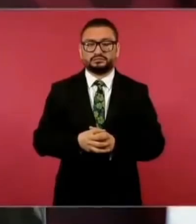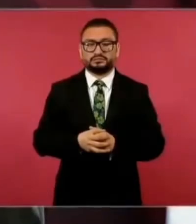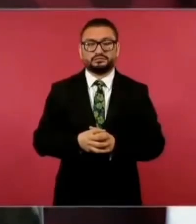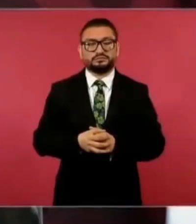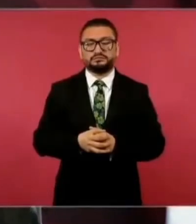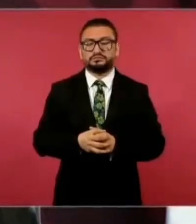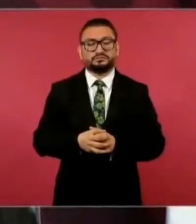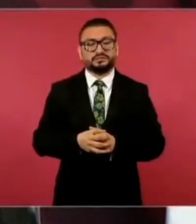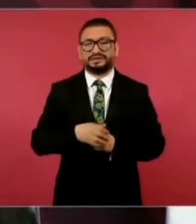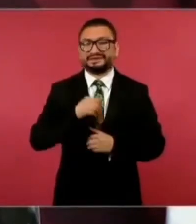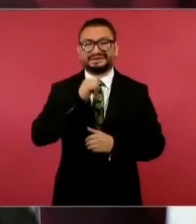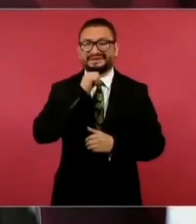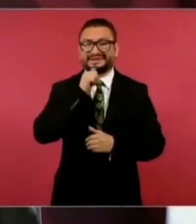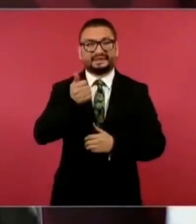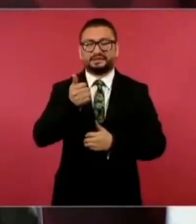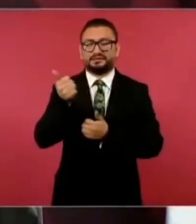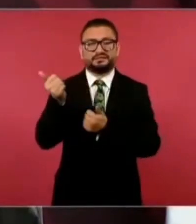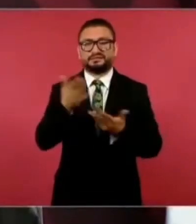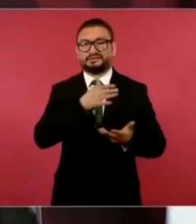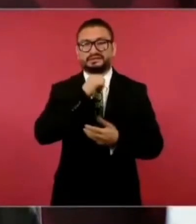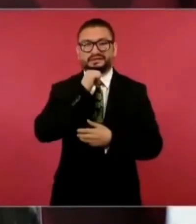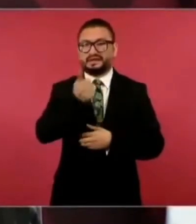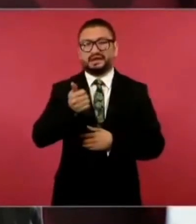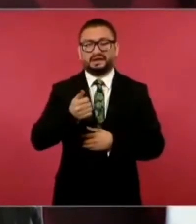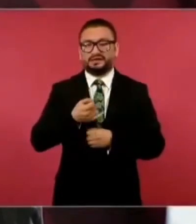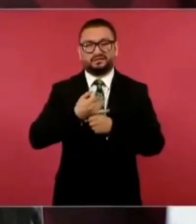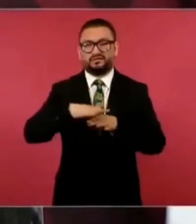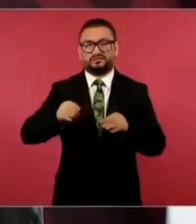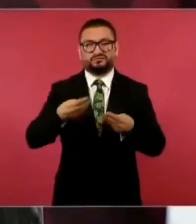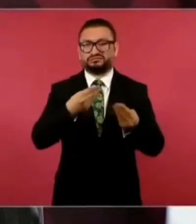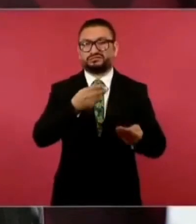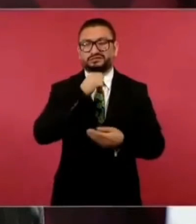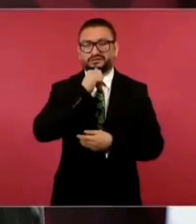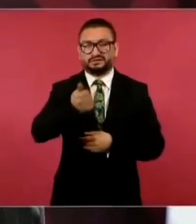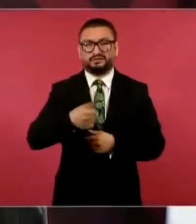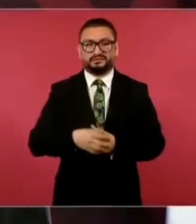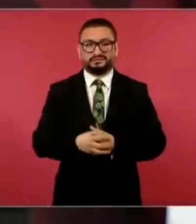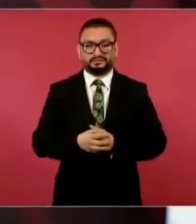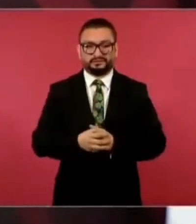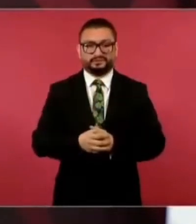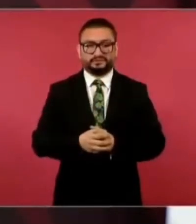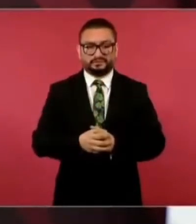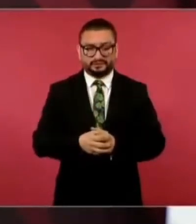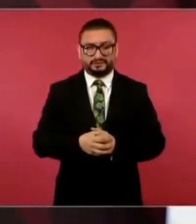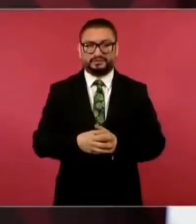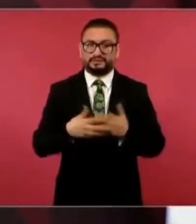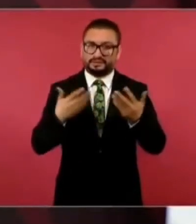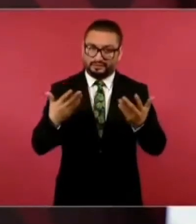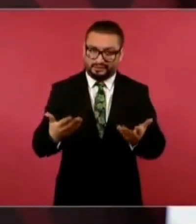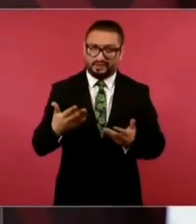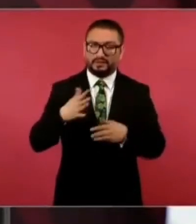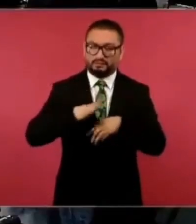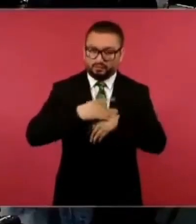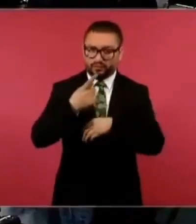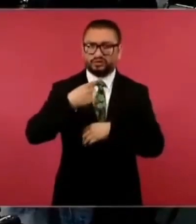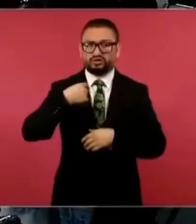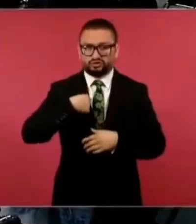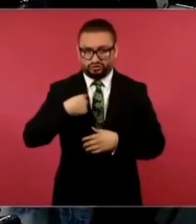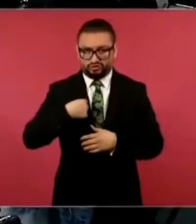no le mandaban nada, no le enviaban nada. Esto es porque yo he estado